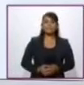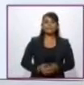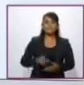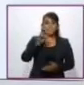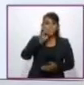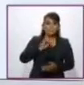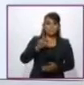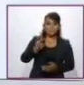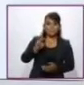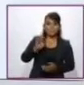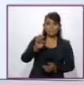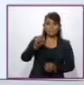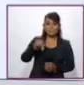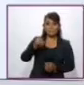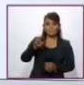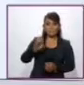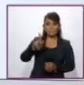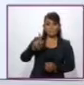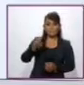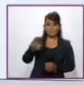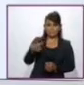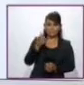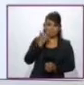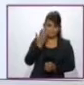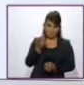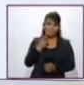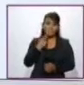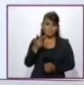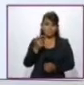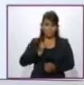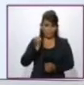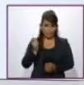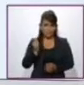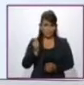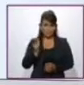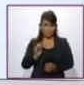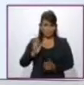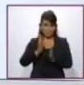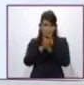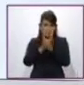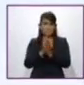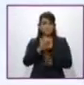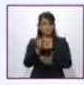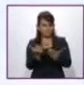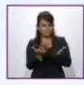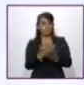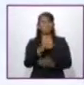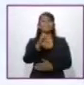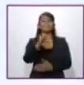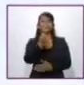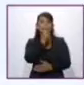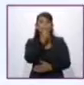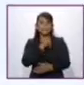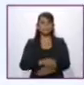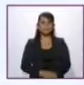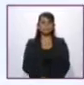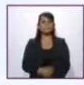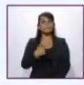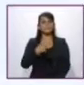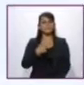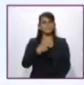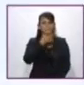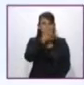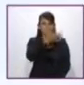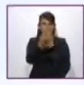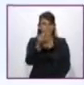Candidata, tocaba su turno, ¿lo quiere usar? Adelante, candidata, tiene usted 60 segundos. Corre su tiempo. Sí, yo quiero comentar que